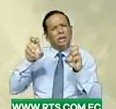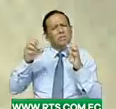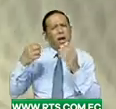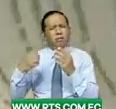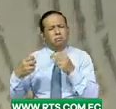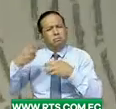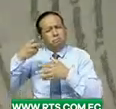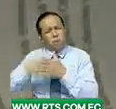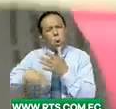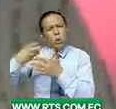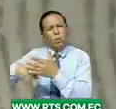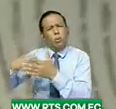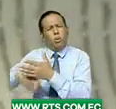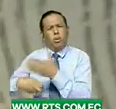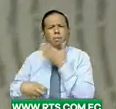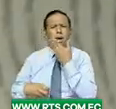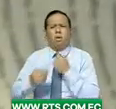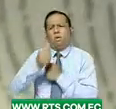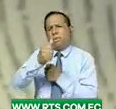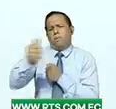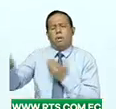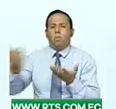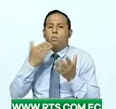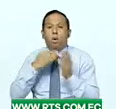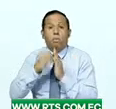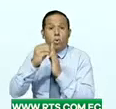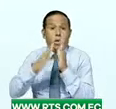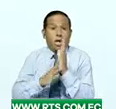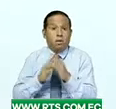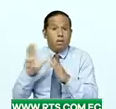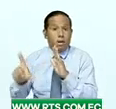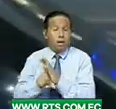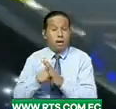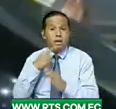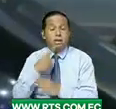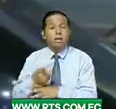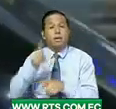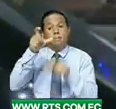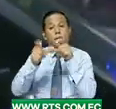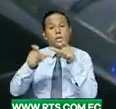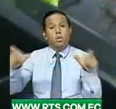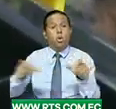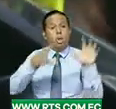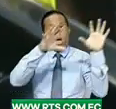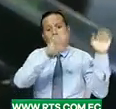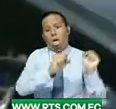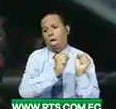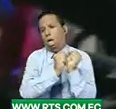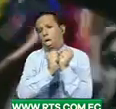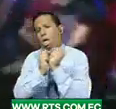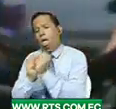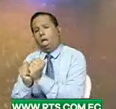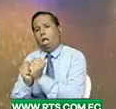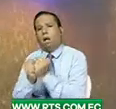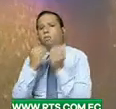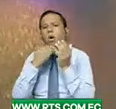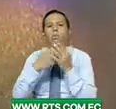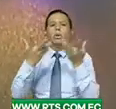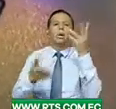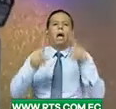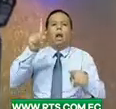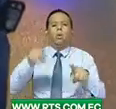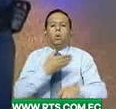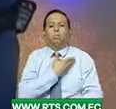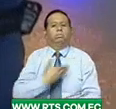despenalizadas. El proyecto de ley propondrá que los conductores dejen de ser detenidos y llevados a un juzgado por conducir sin cinturón